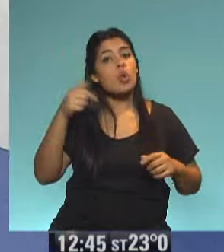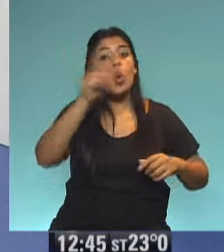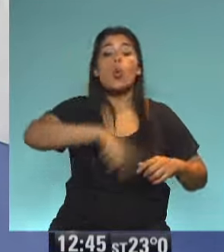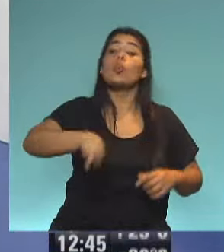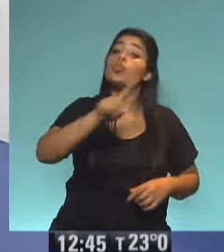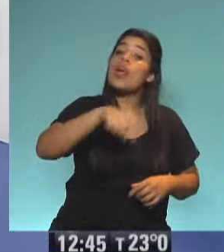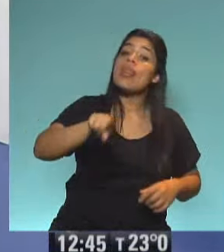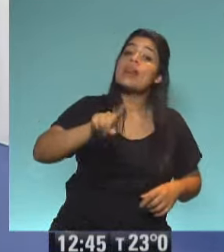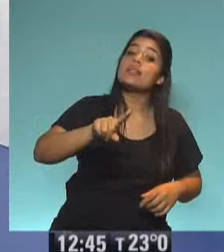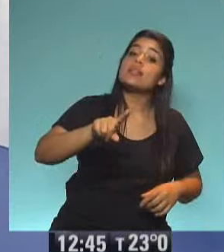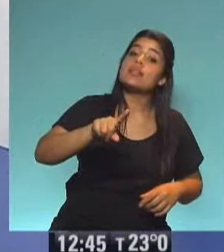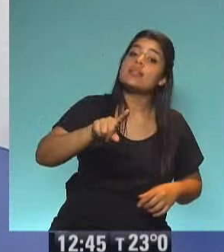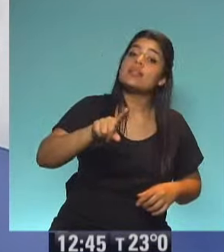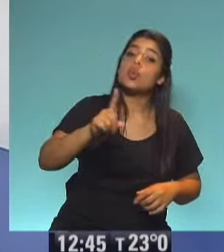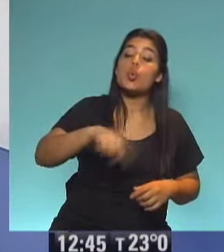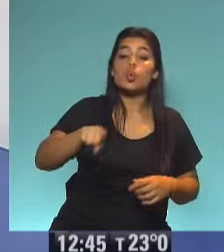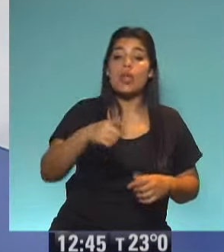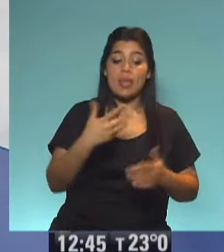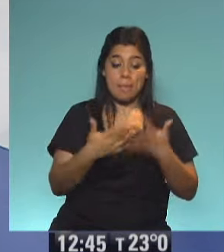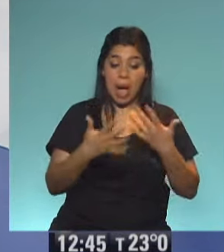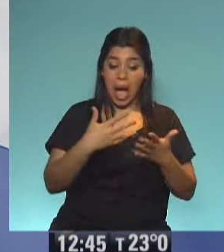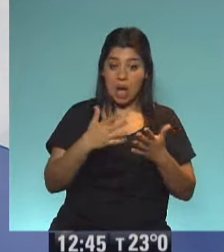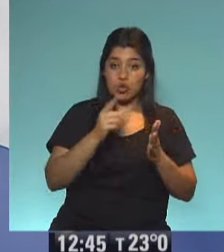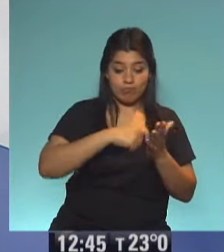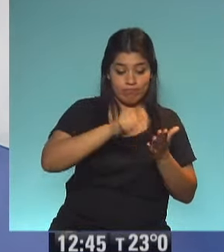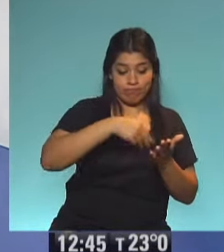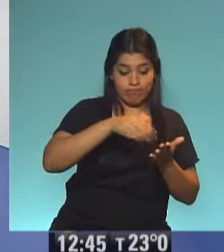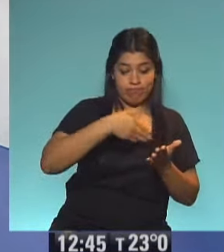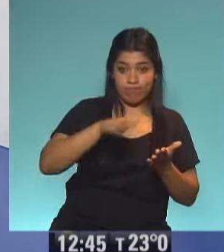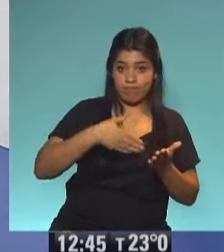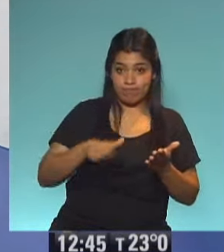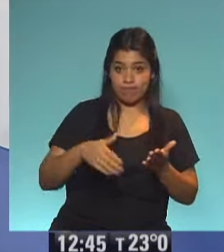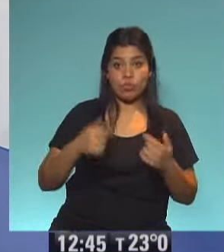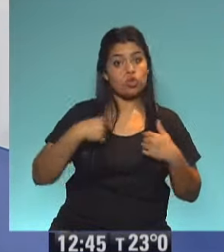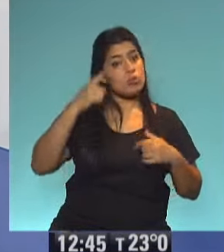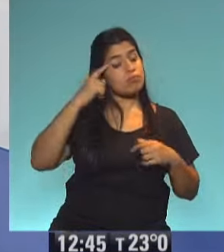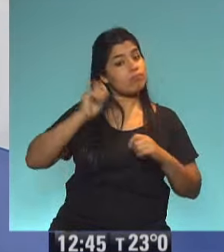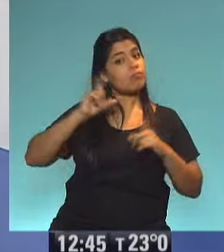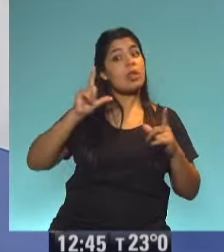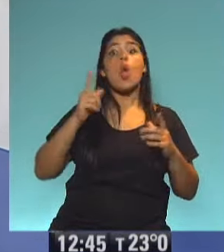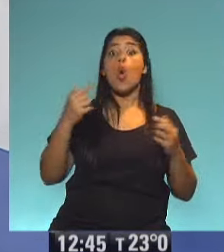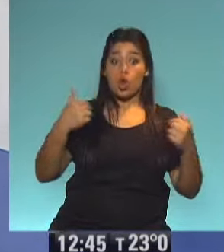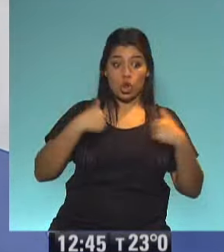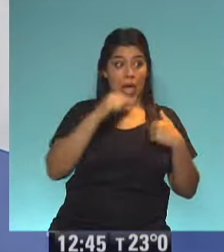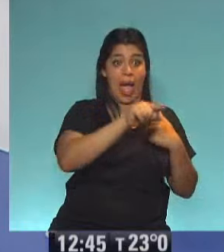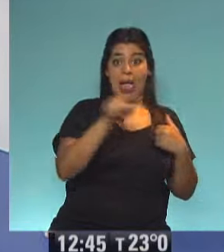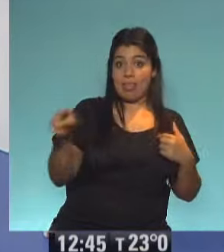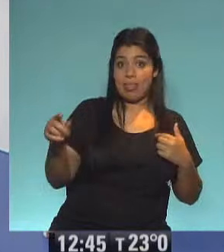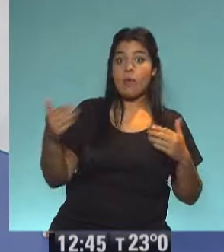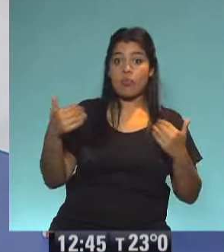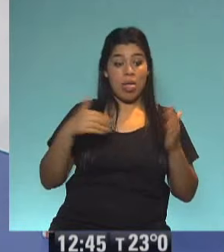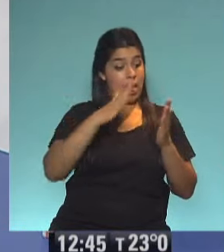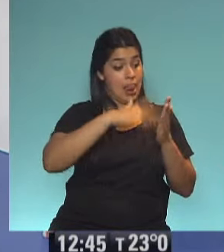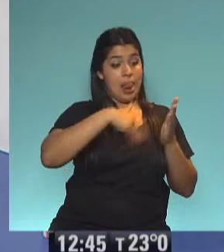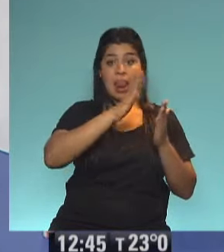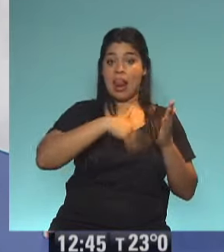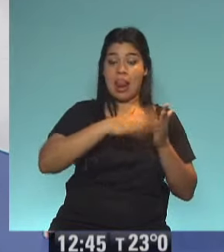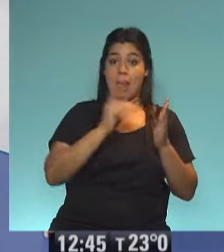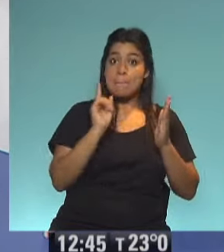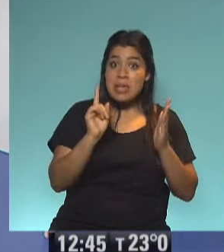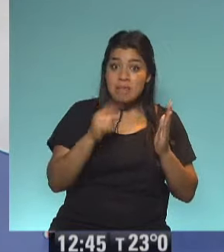están pintando las manos, se me ocurre que nosotros nos pintemos nuestras manos de amarillo.